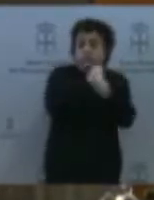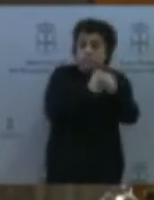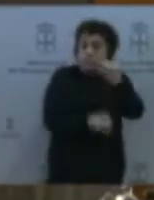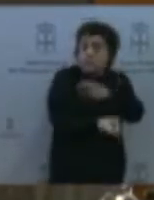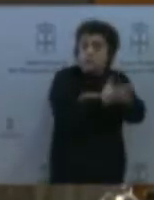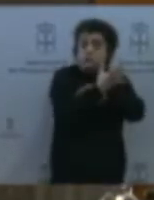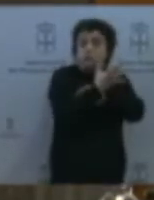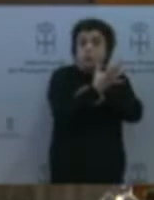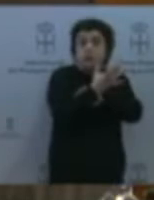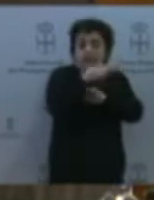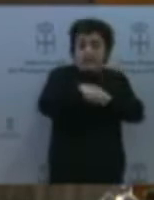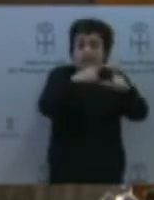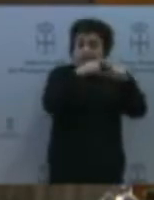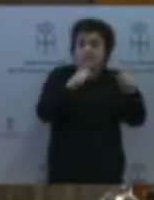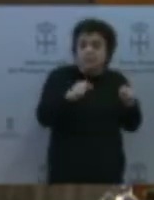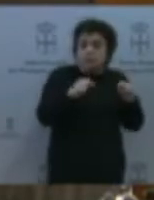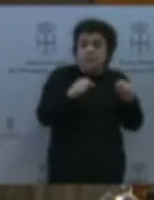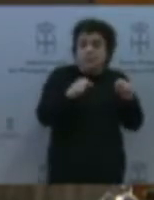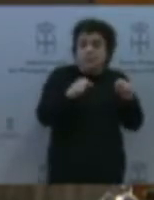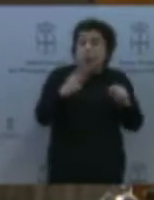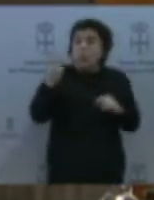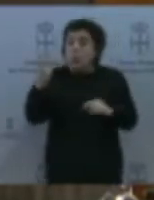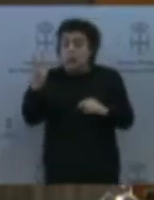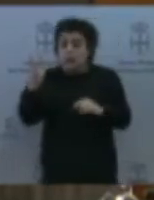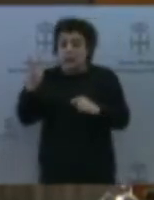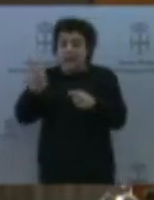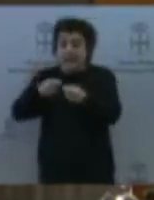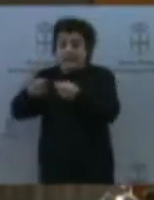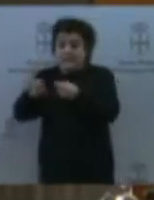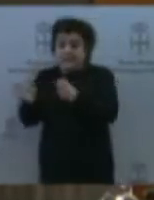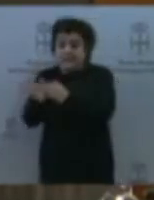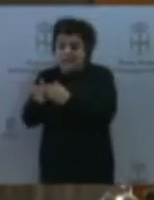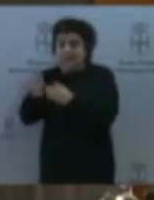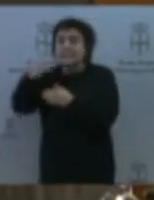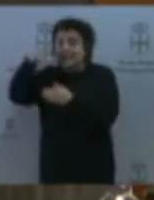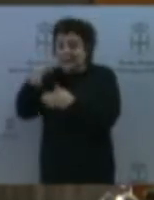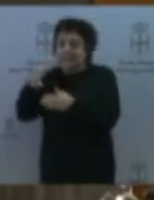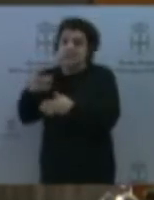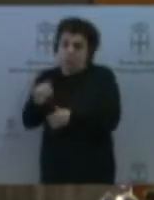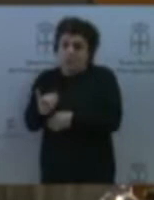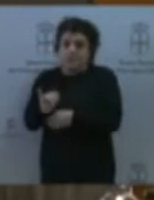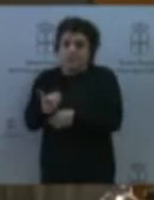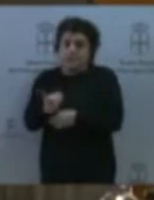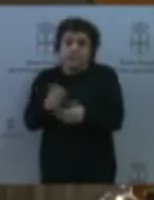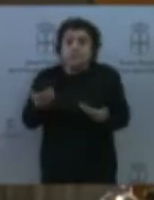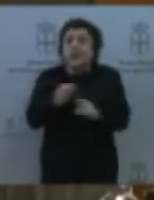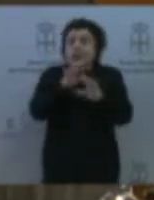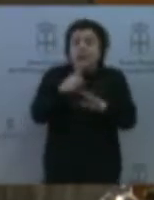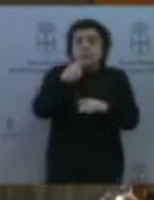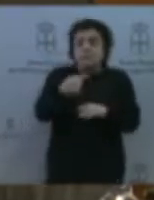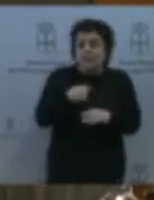empleos en el pequeño comercio están en riesgo. Claro, usted me dirá, probablemente, o me lo dirá la propia Amazon, que la gente compra